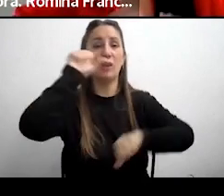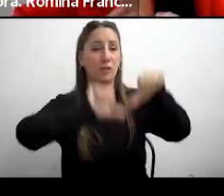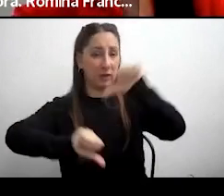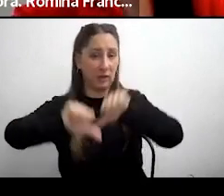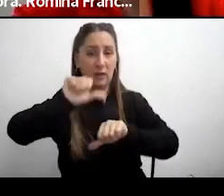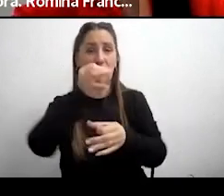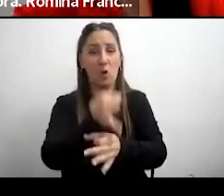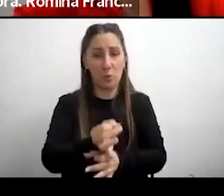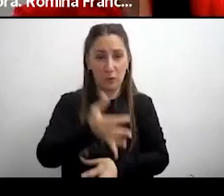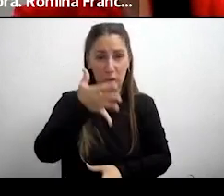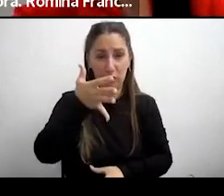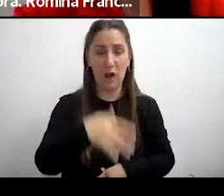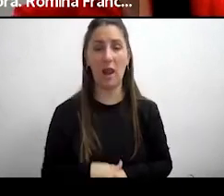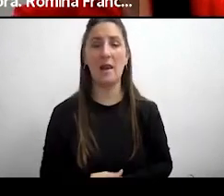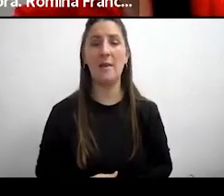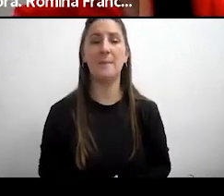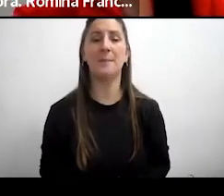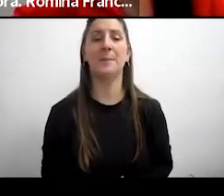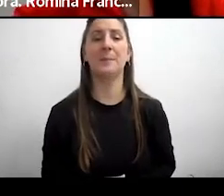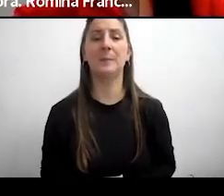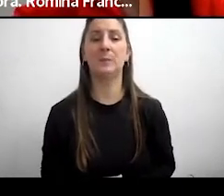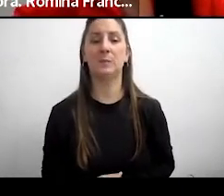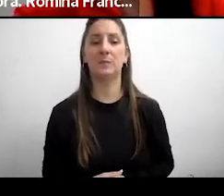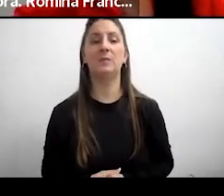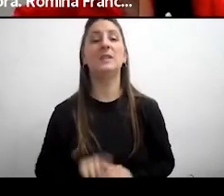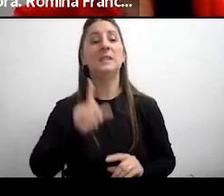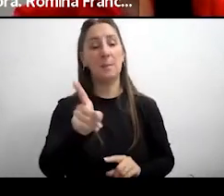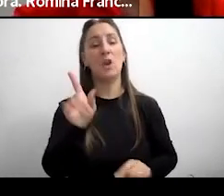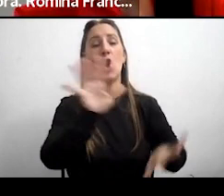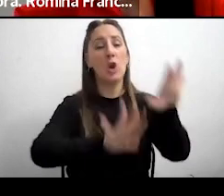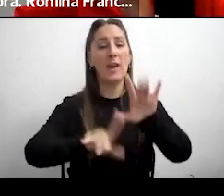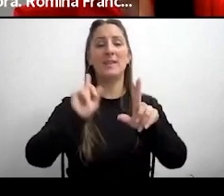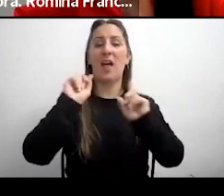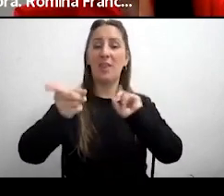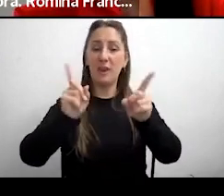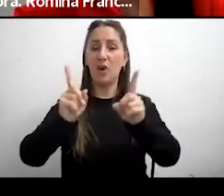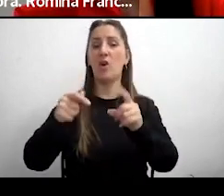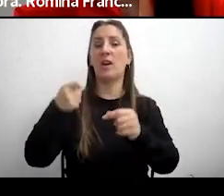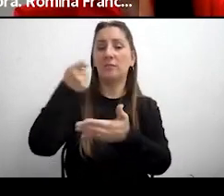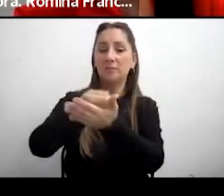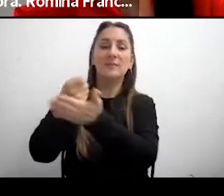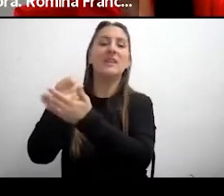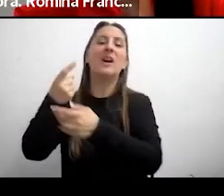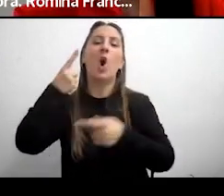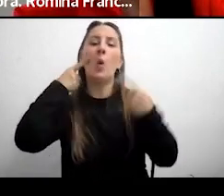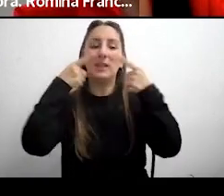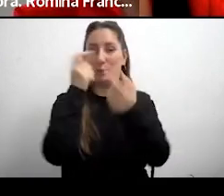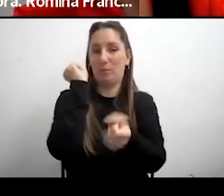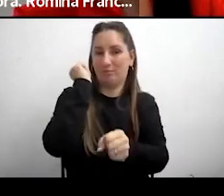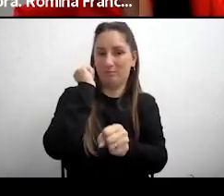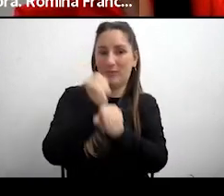profesionales, y lo clave acá también es que organiza, dirige, solventa con el fin de ese trabajo remunerado